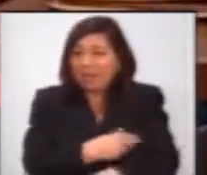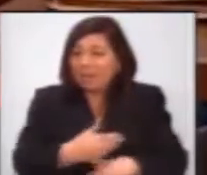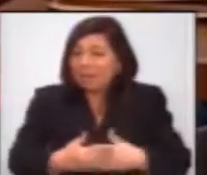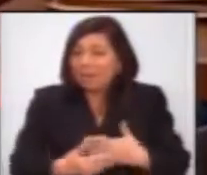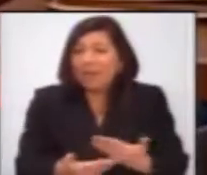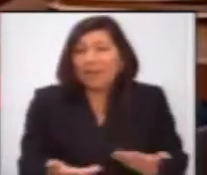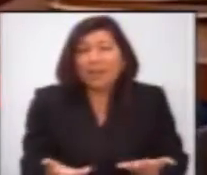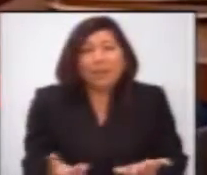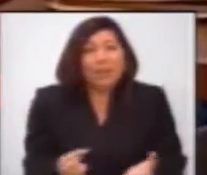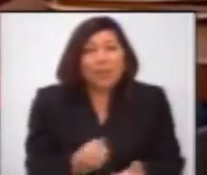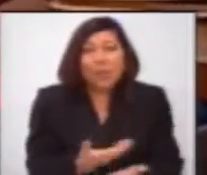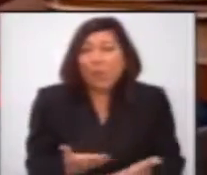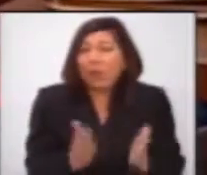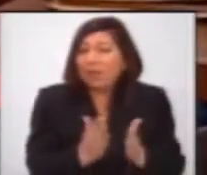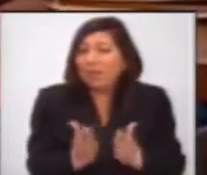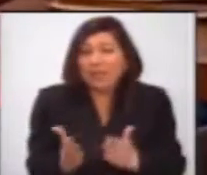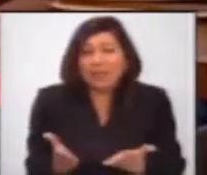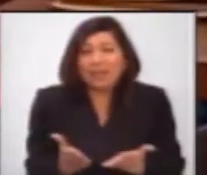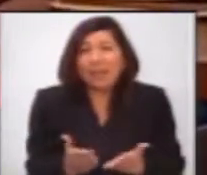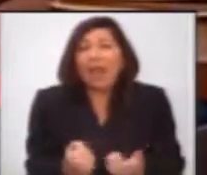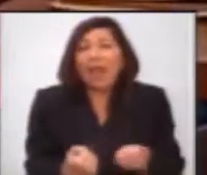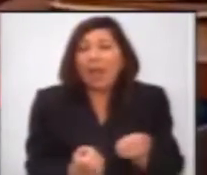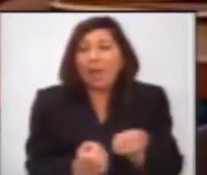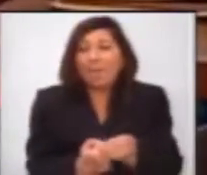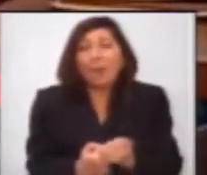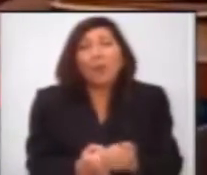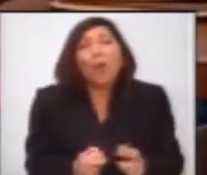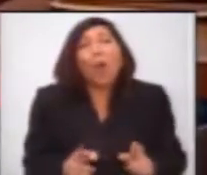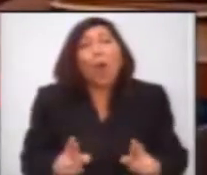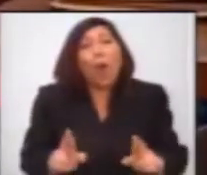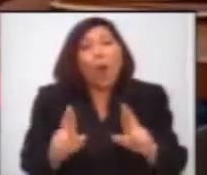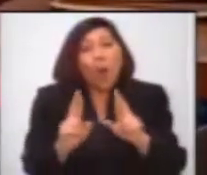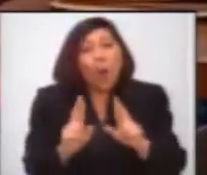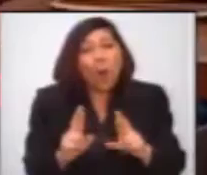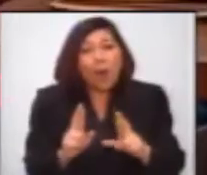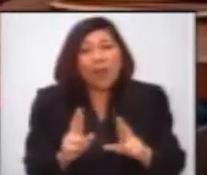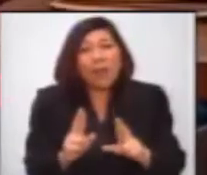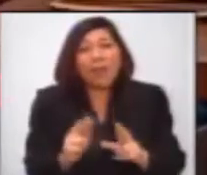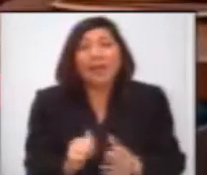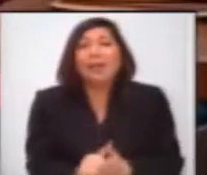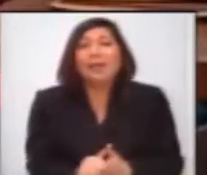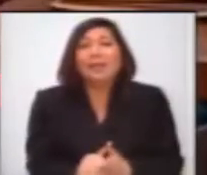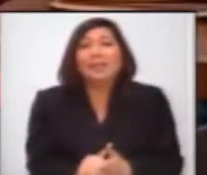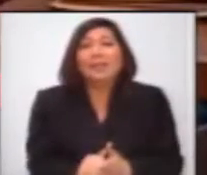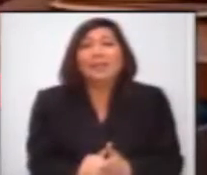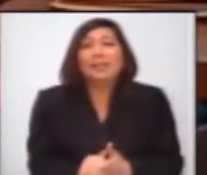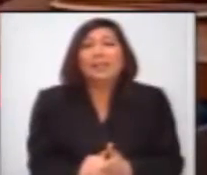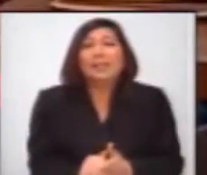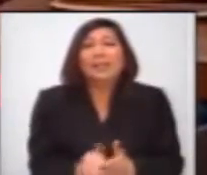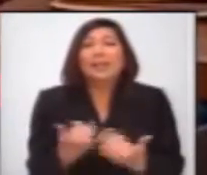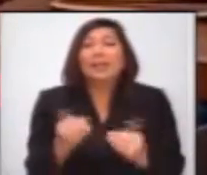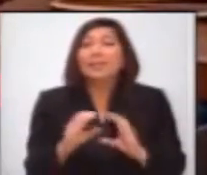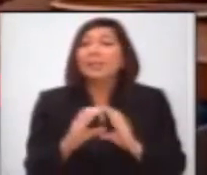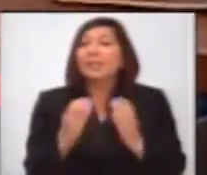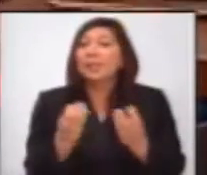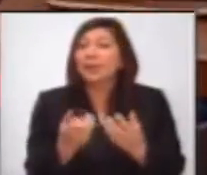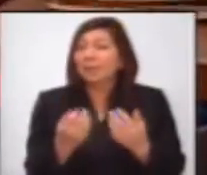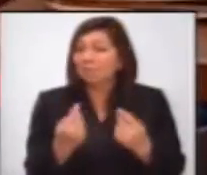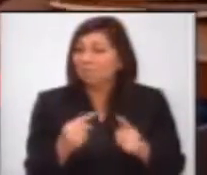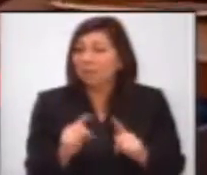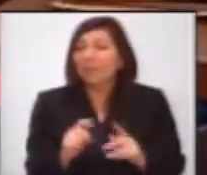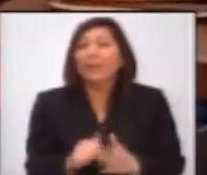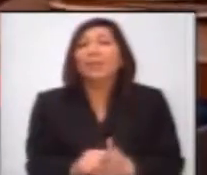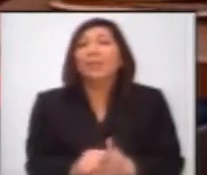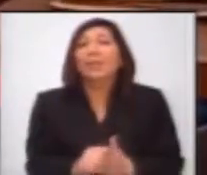y a veces no son adecuadamente atendidos. Ojalá que la suerte, que la decisión de este Congreso